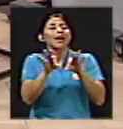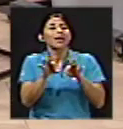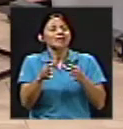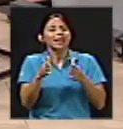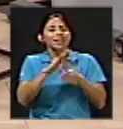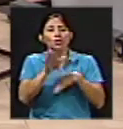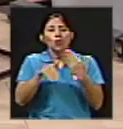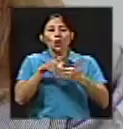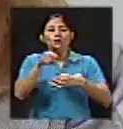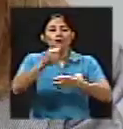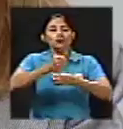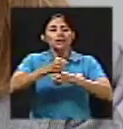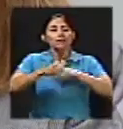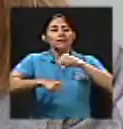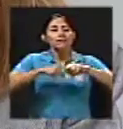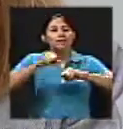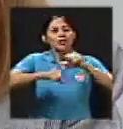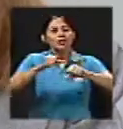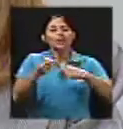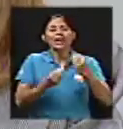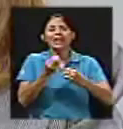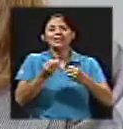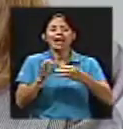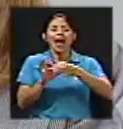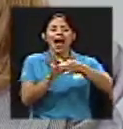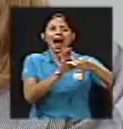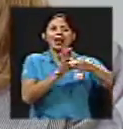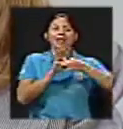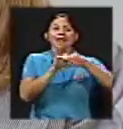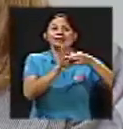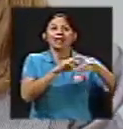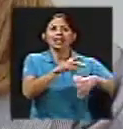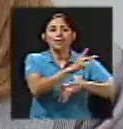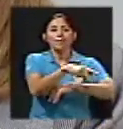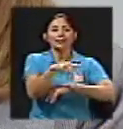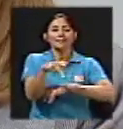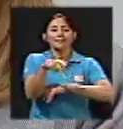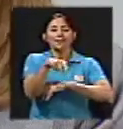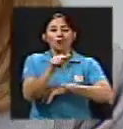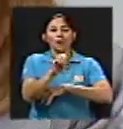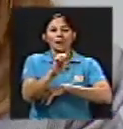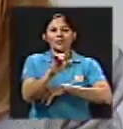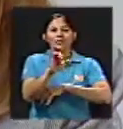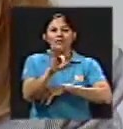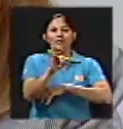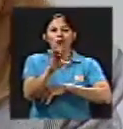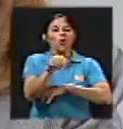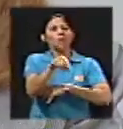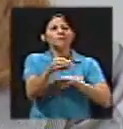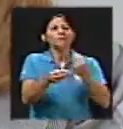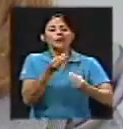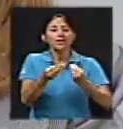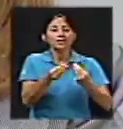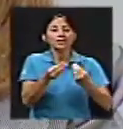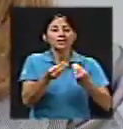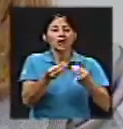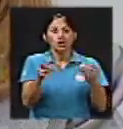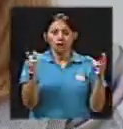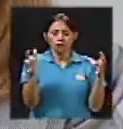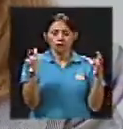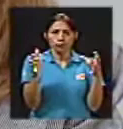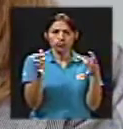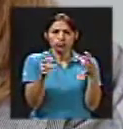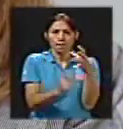el más importante de estos esfuerzos es la Alianza del Pacífico, que es la conformación de un área de integración profunda en la cual